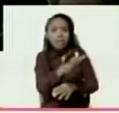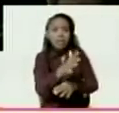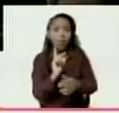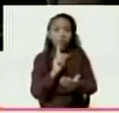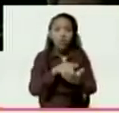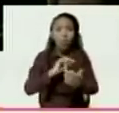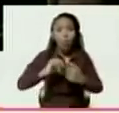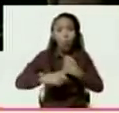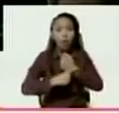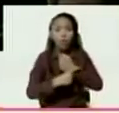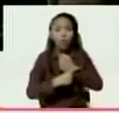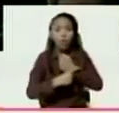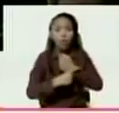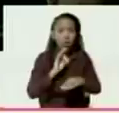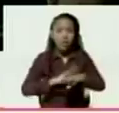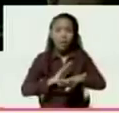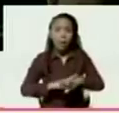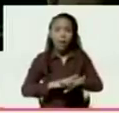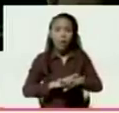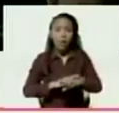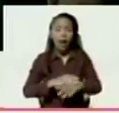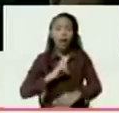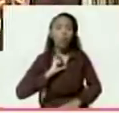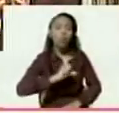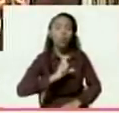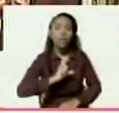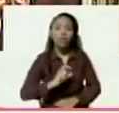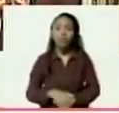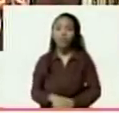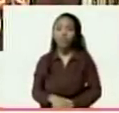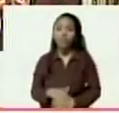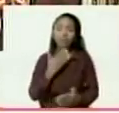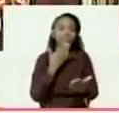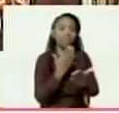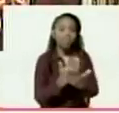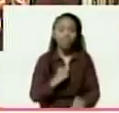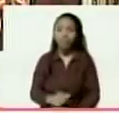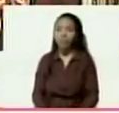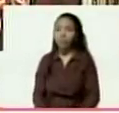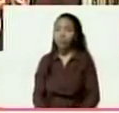Guaidó después del Cucutazo? Gracias.